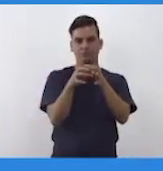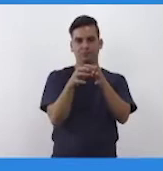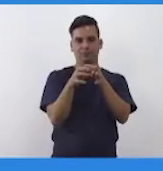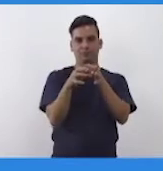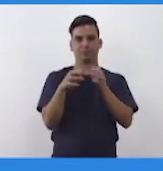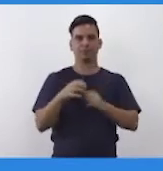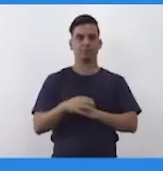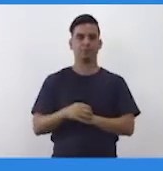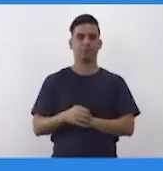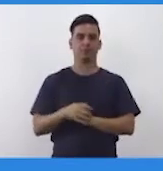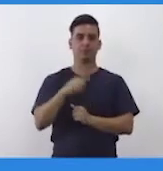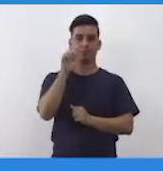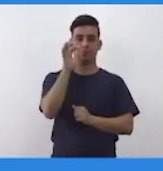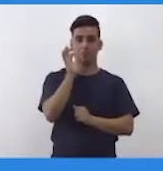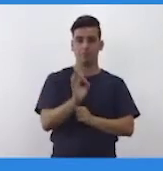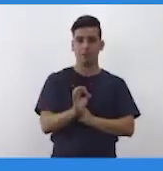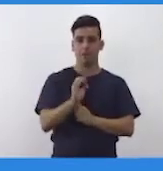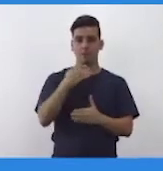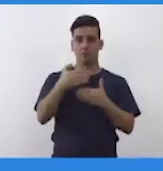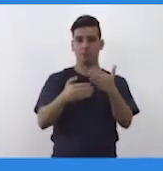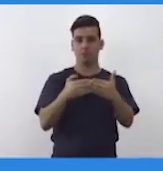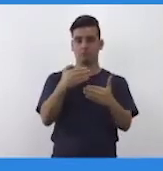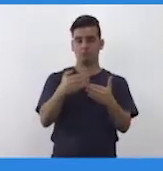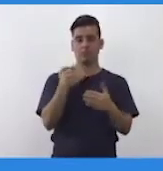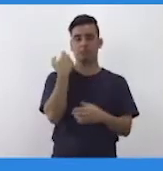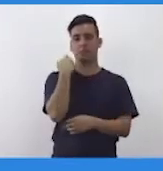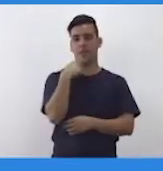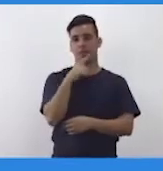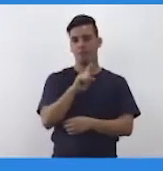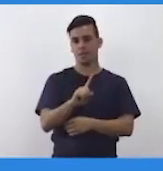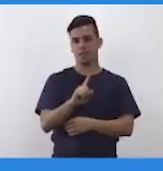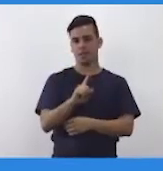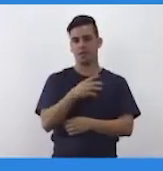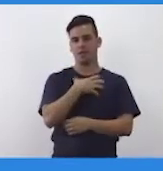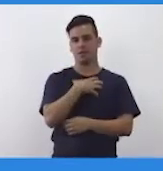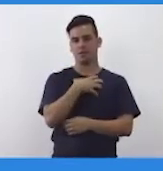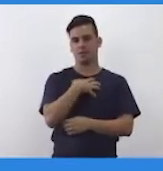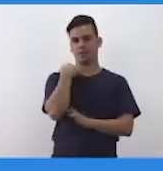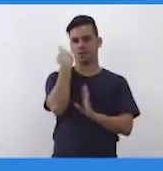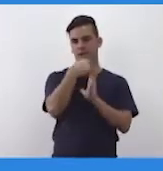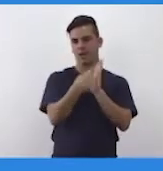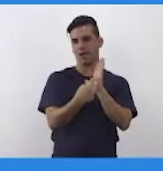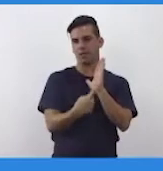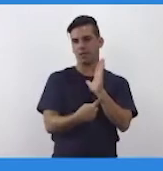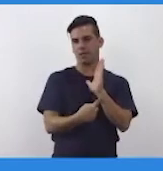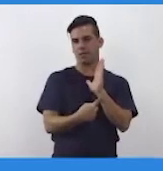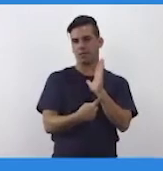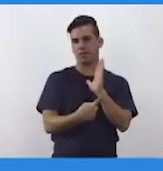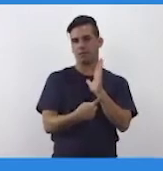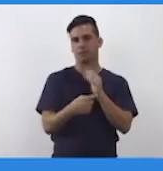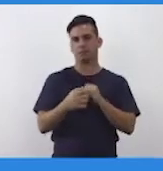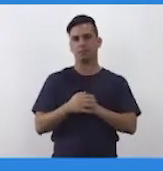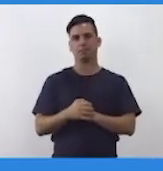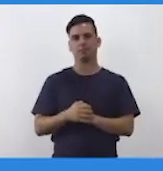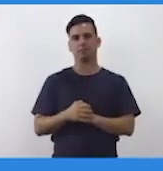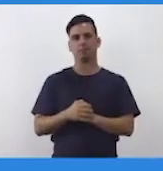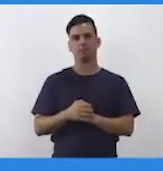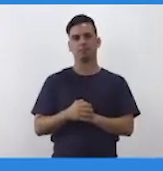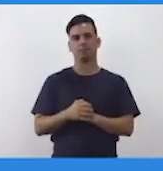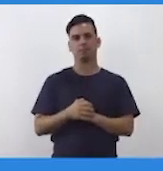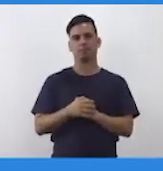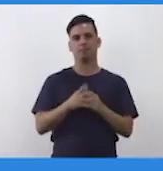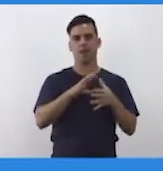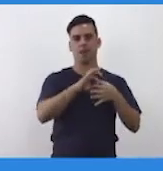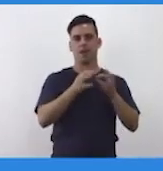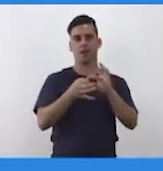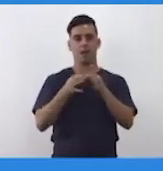Este proceso también tiene el ciclo de Krebs y la cadena